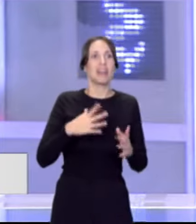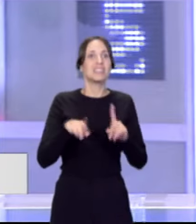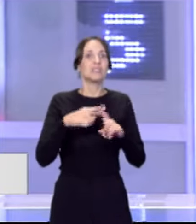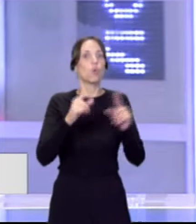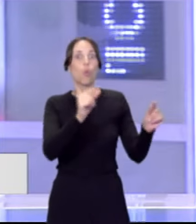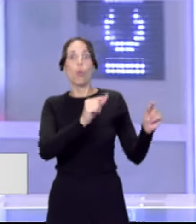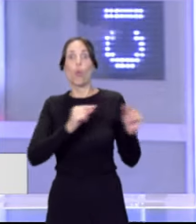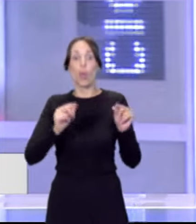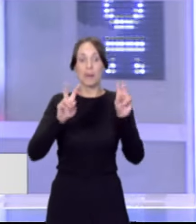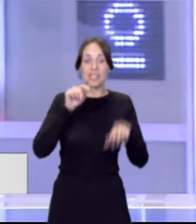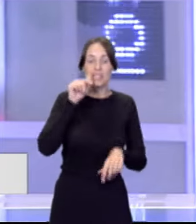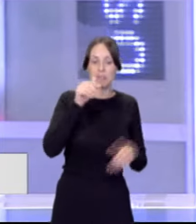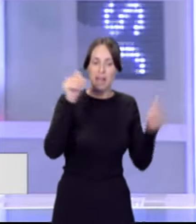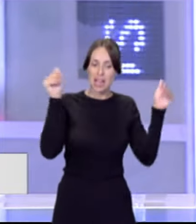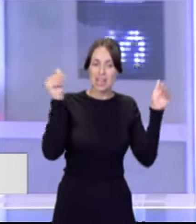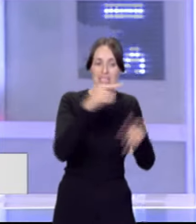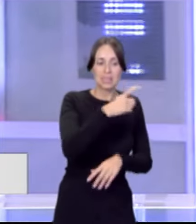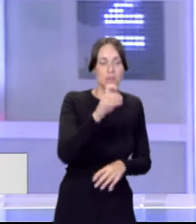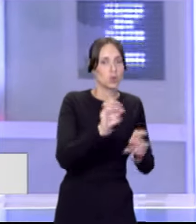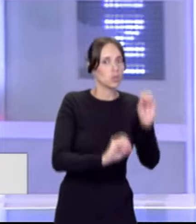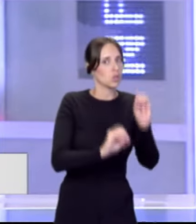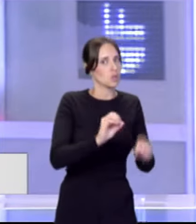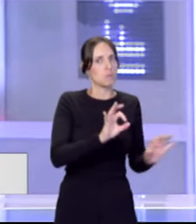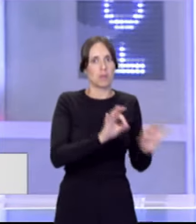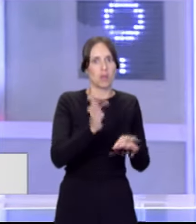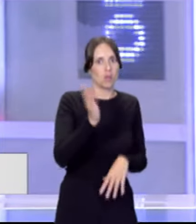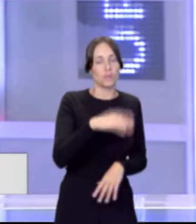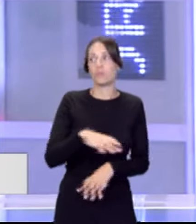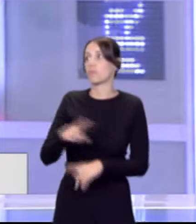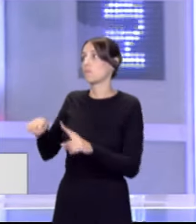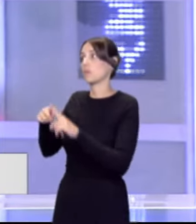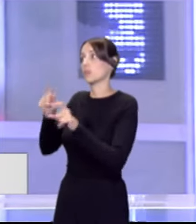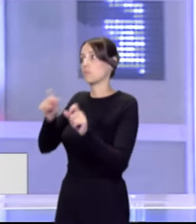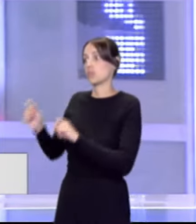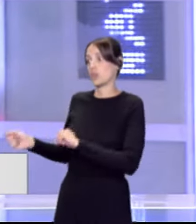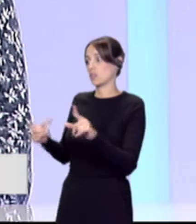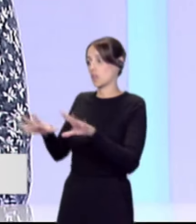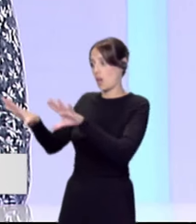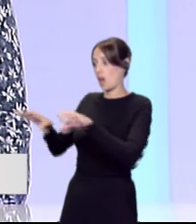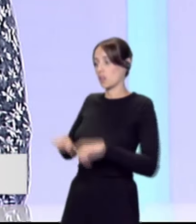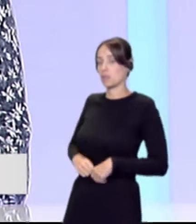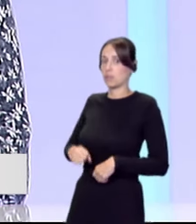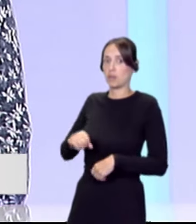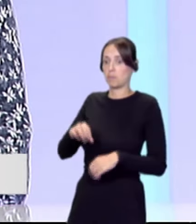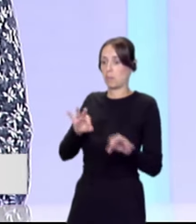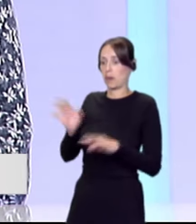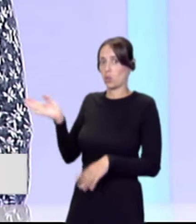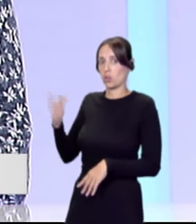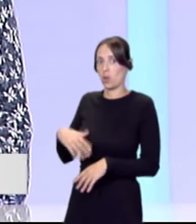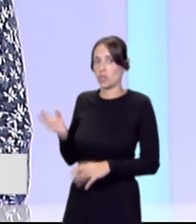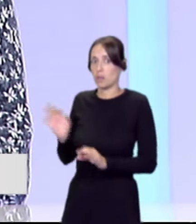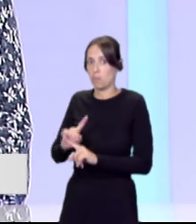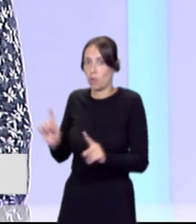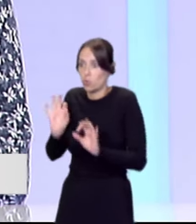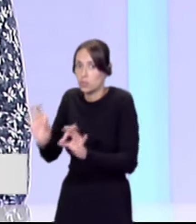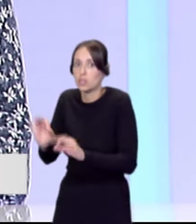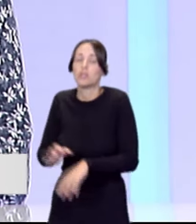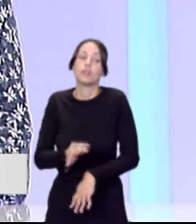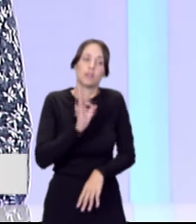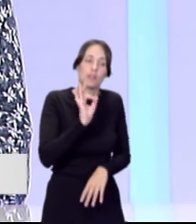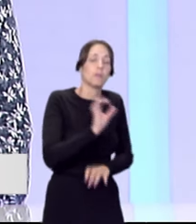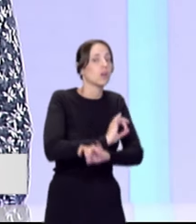conlleva este fenómeno. Pero, ni para recibir a tanta gente. Efectivamente, las cosas como pero son. Lo que sí está claro es que alguien o